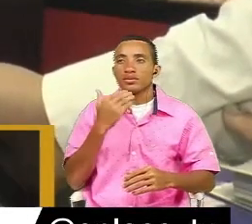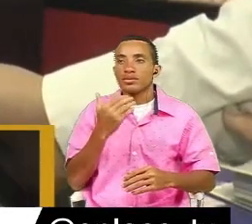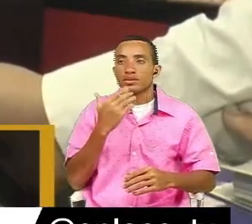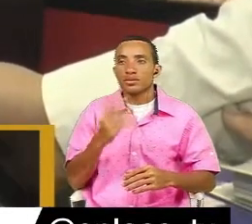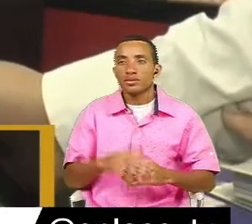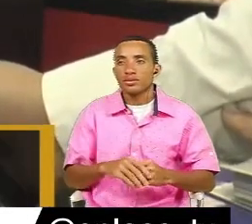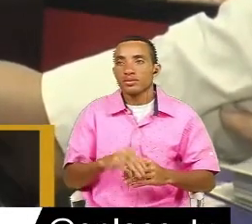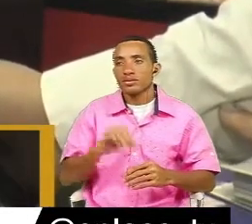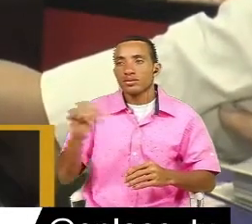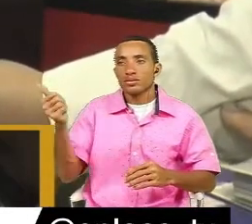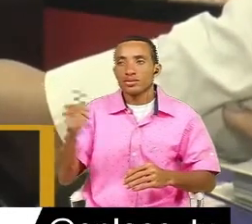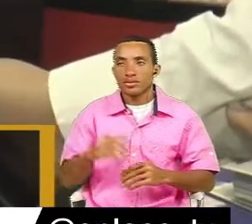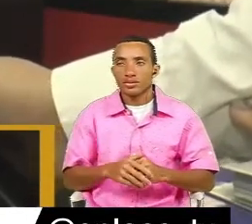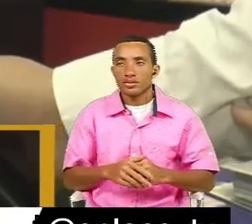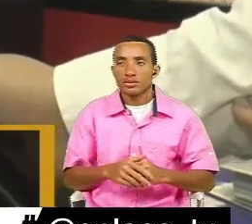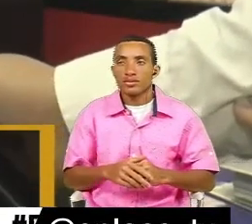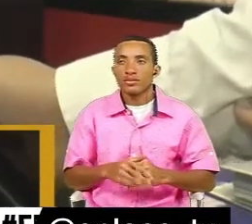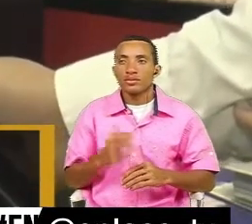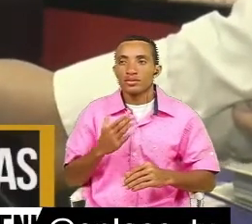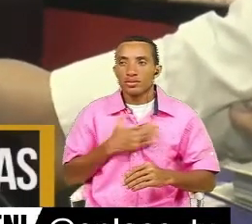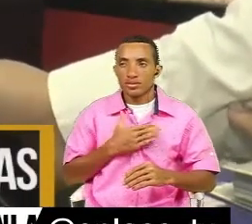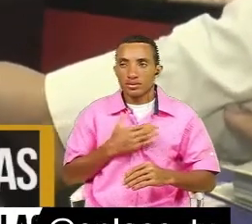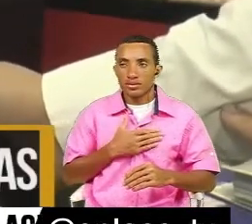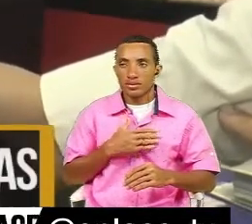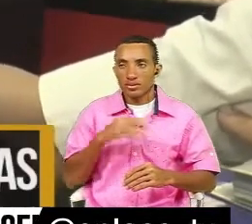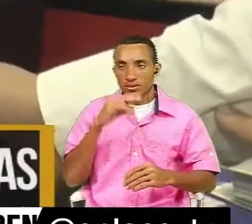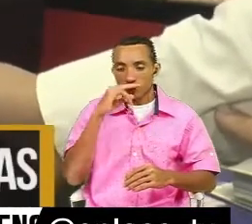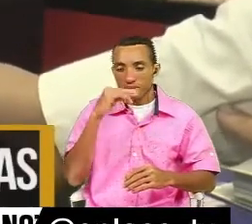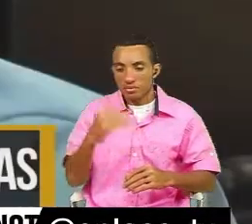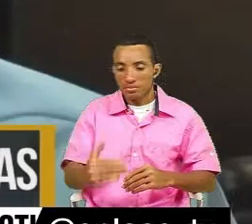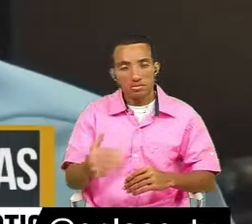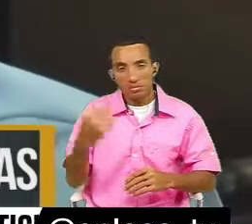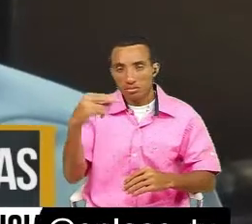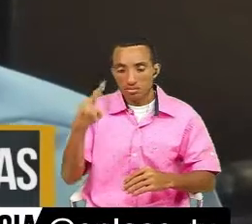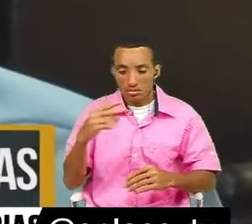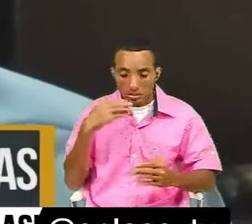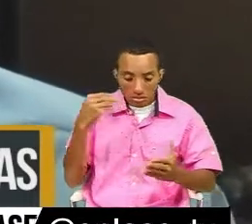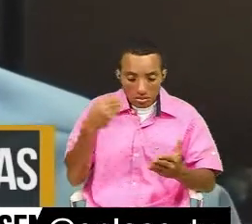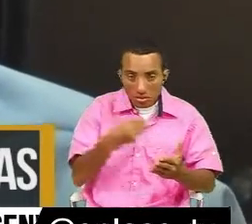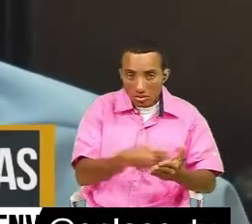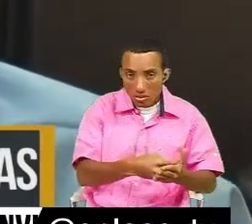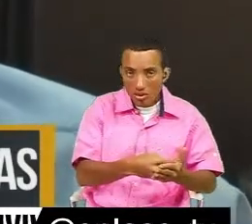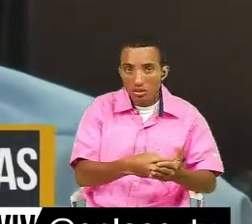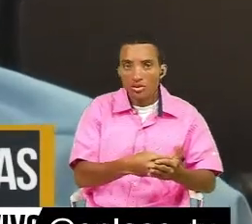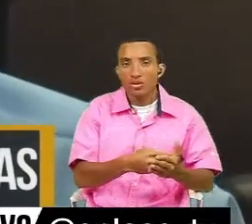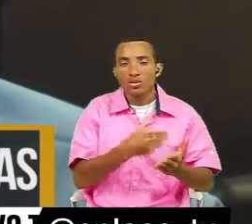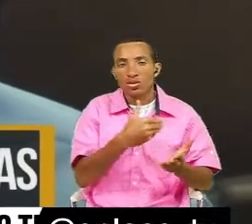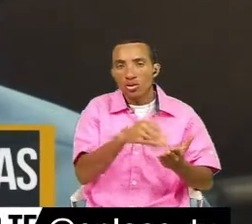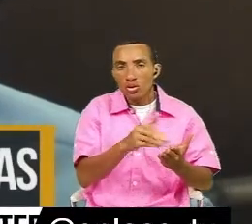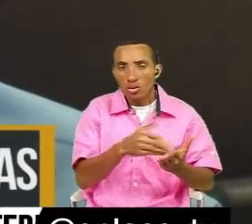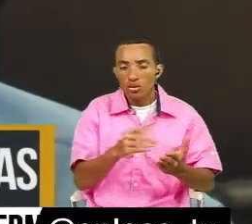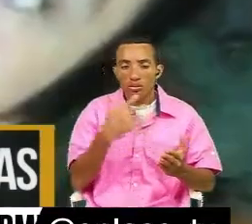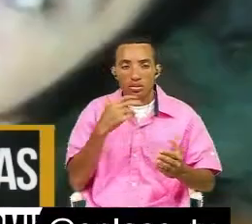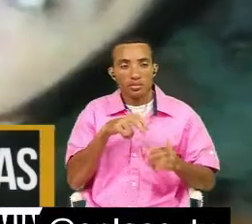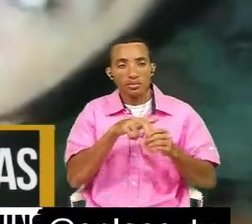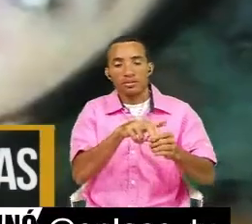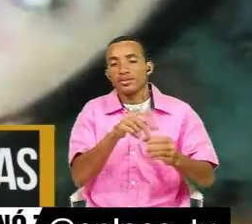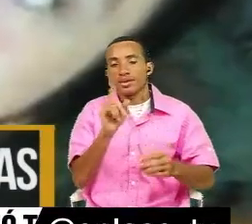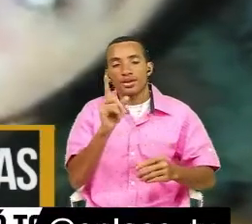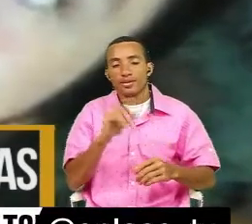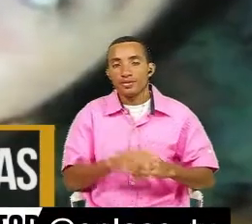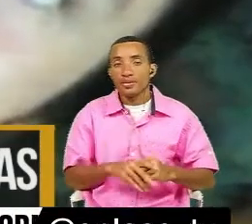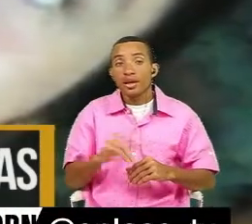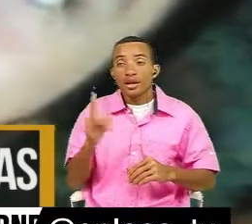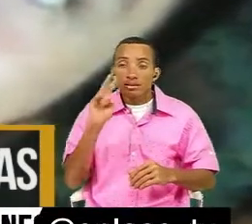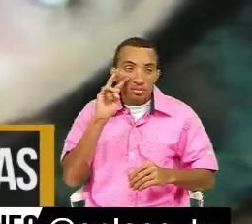no es ella. No es ella, porque nosotros vendemos pasaje menor de edad, y de ahí ando en proceso. Cualquier información a suministrar por alguien que la haya visto,